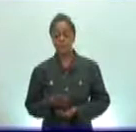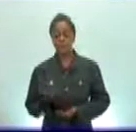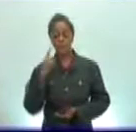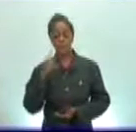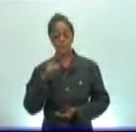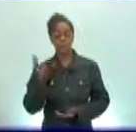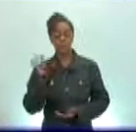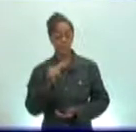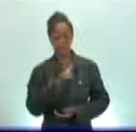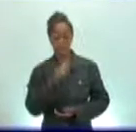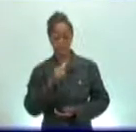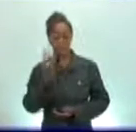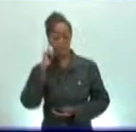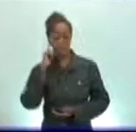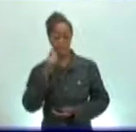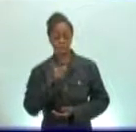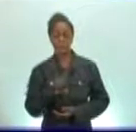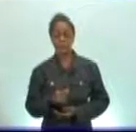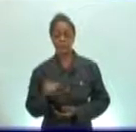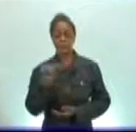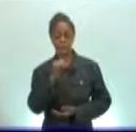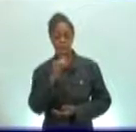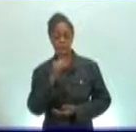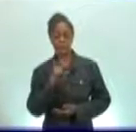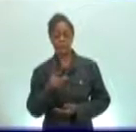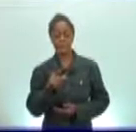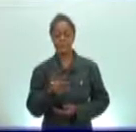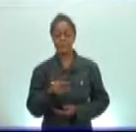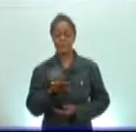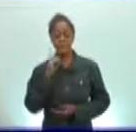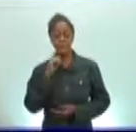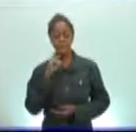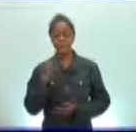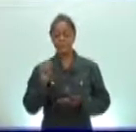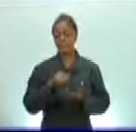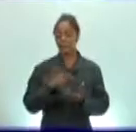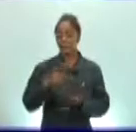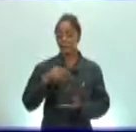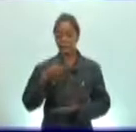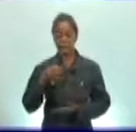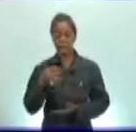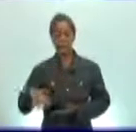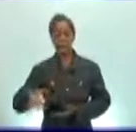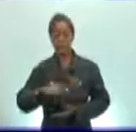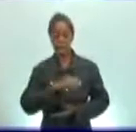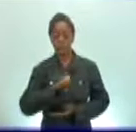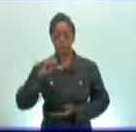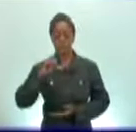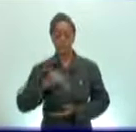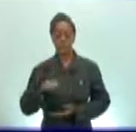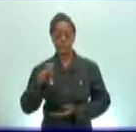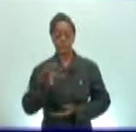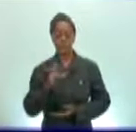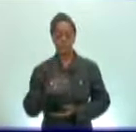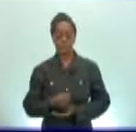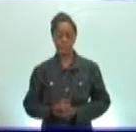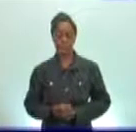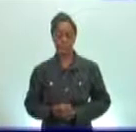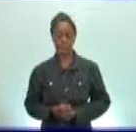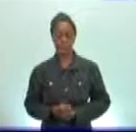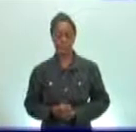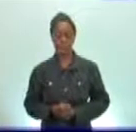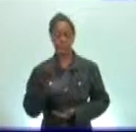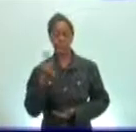materiales audiovisuales, en las imágenes, de ir describiendo todos estos males sociales.